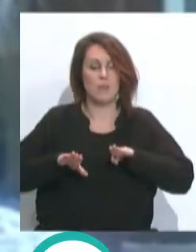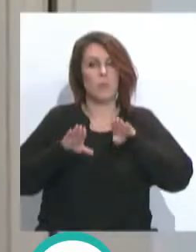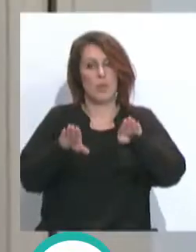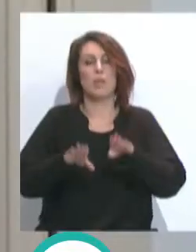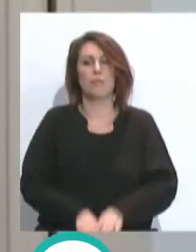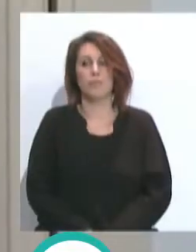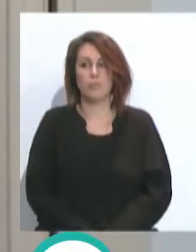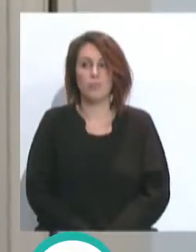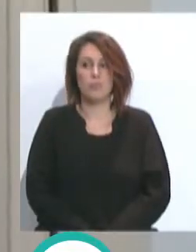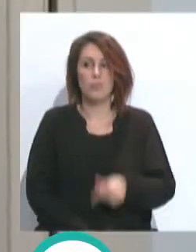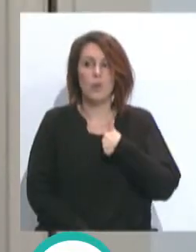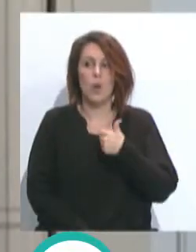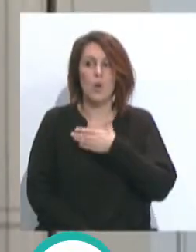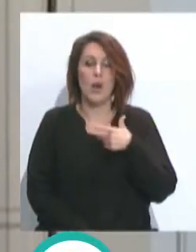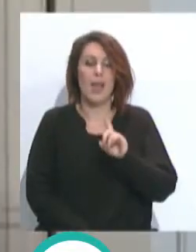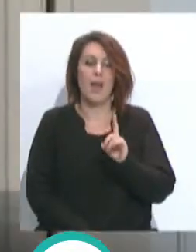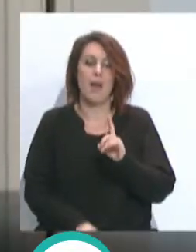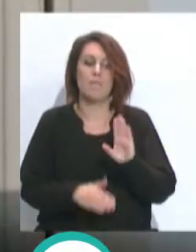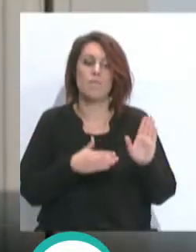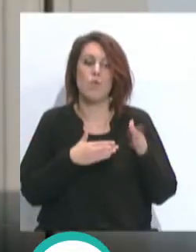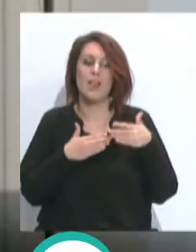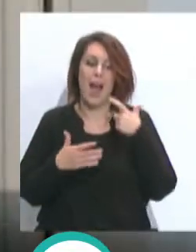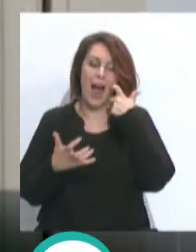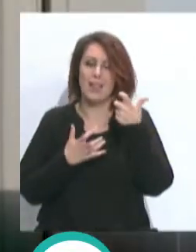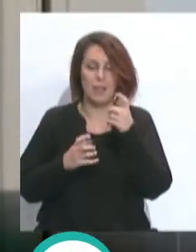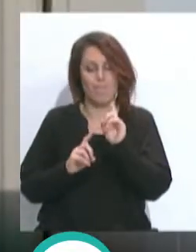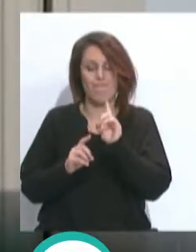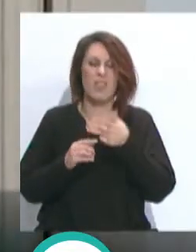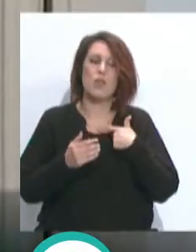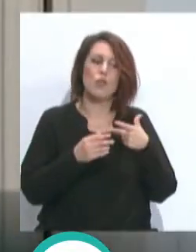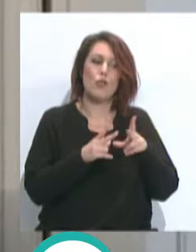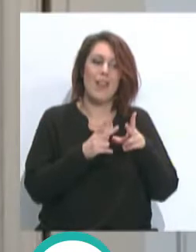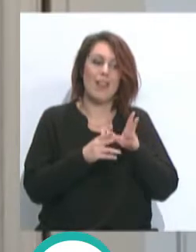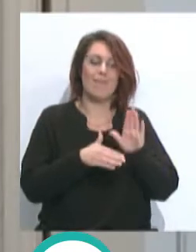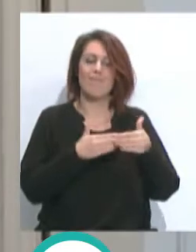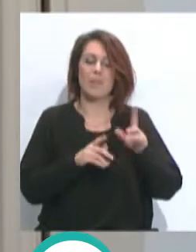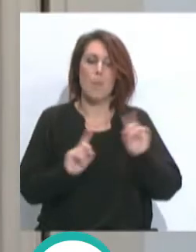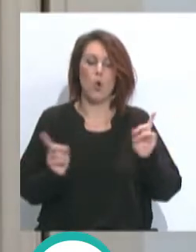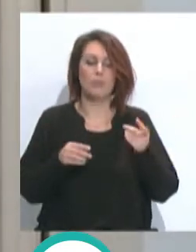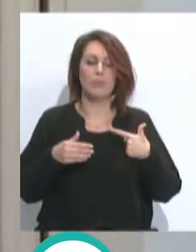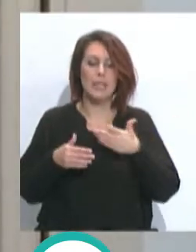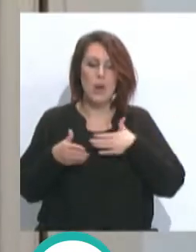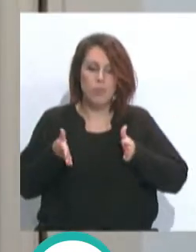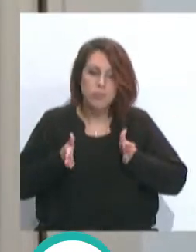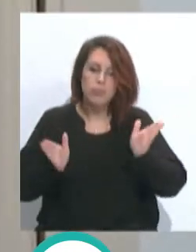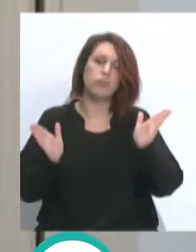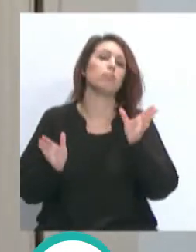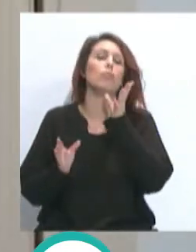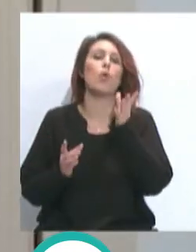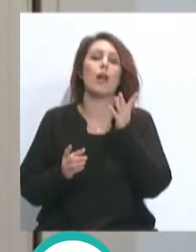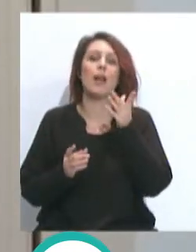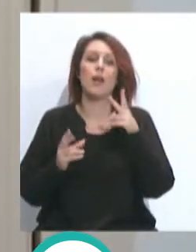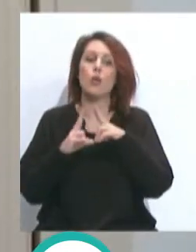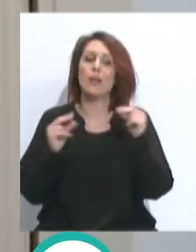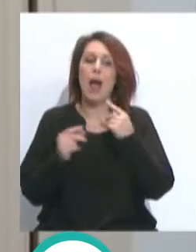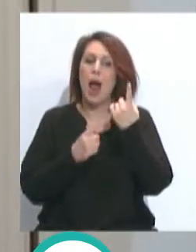simultaneidad. Porque yo no me quería cerrar la puerta de arte ni cerrarme la puerta de sociales. Entonces, porque a mí hay algunas carreras